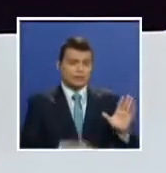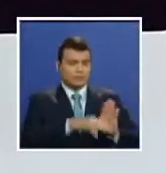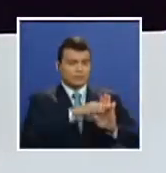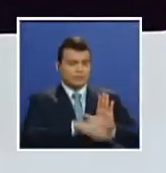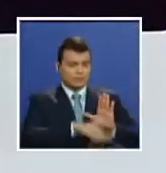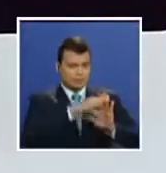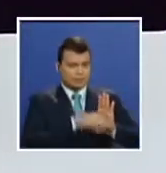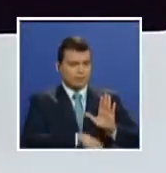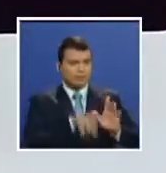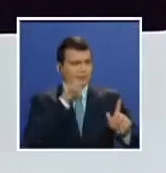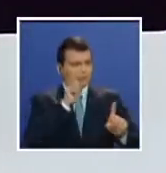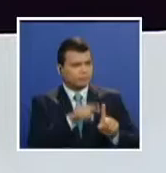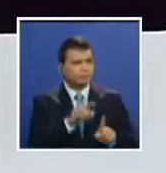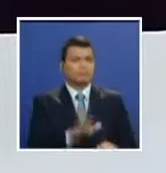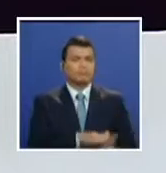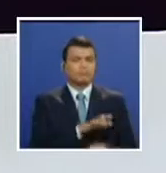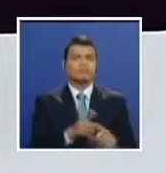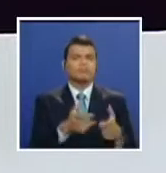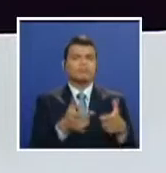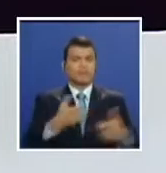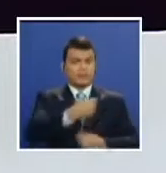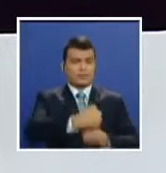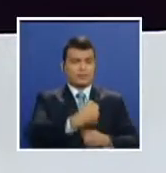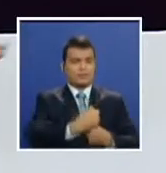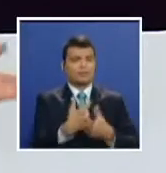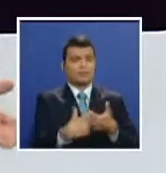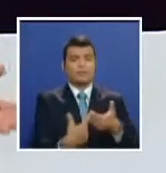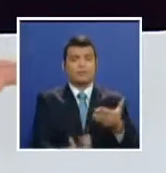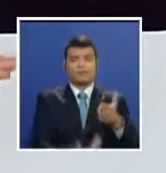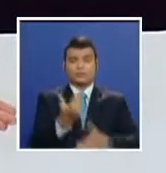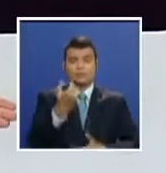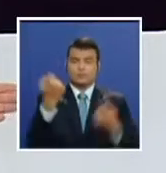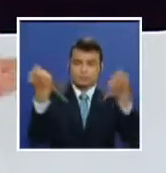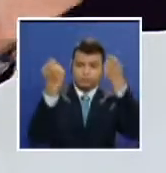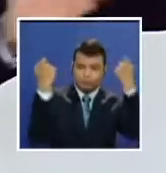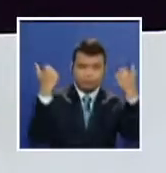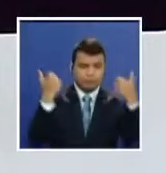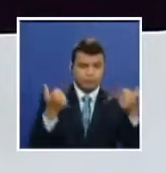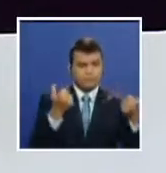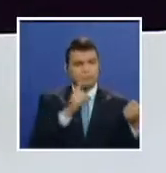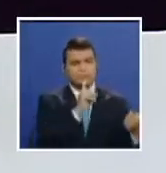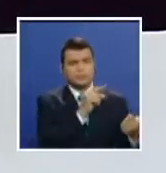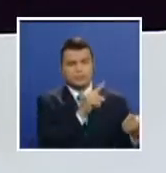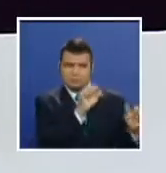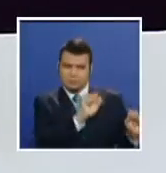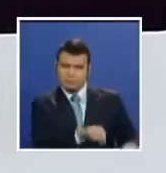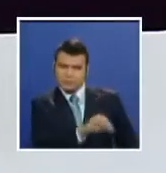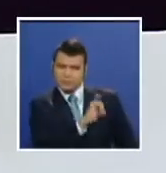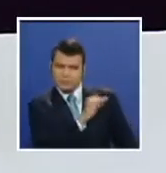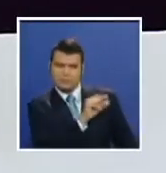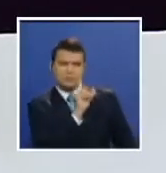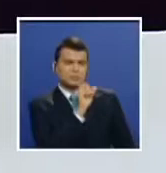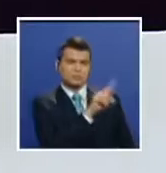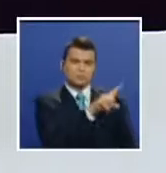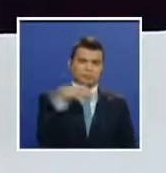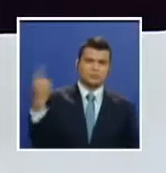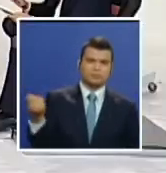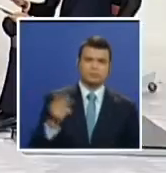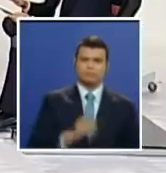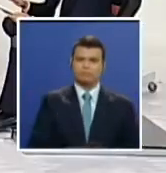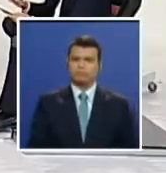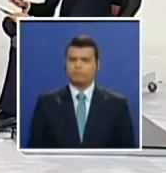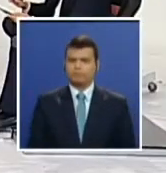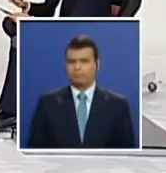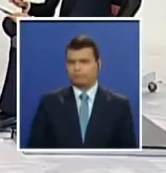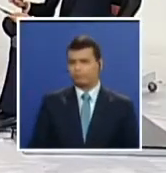para fomentar más el empleo y dinamizar más el comercio puede ser o no puede ser así que dice usted de doctor mira